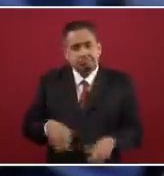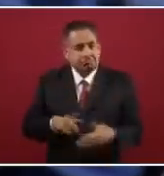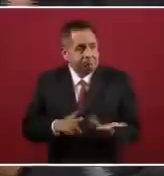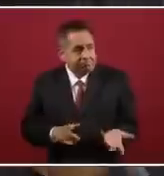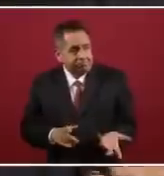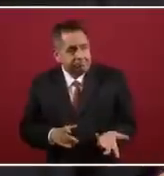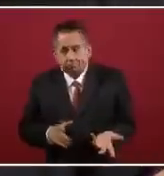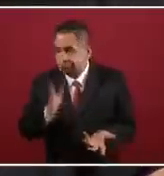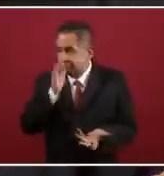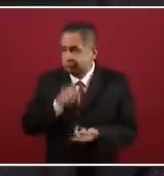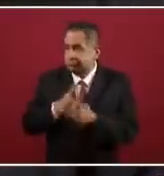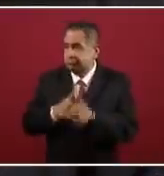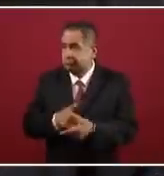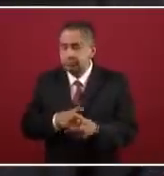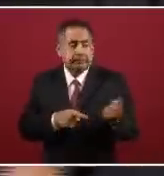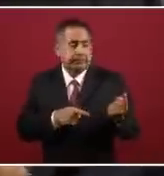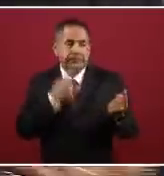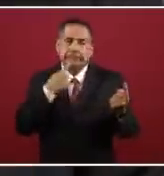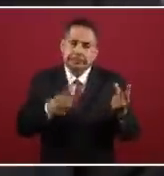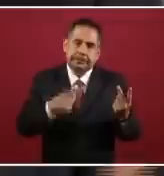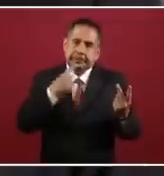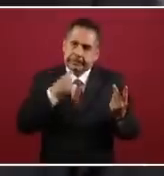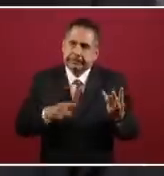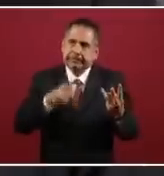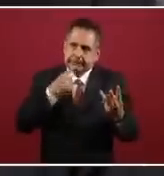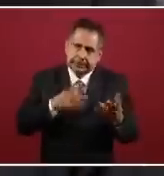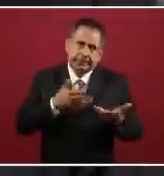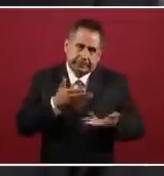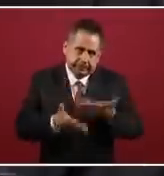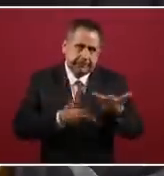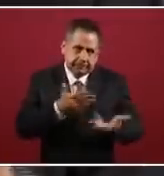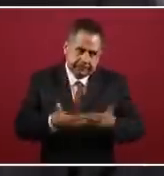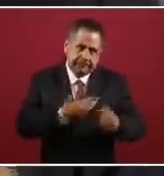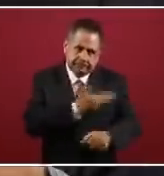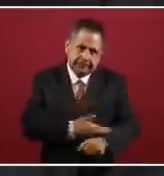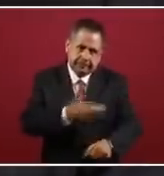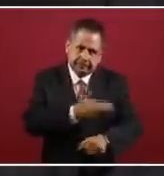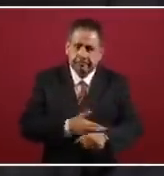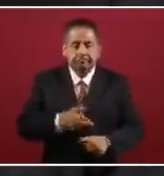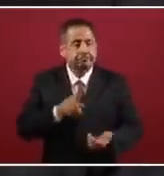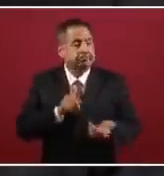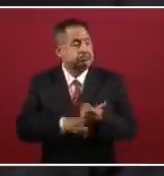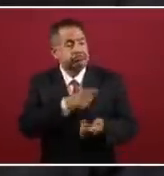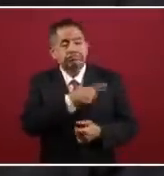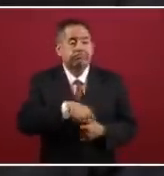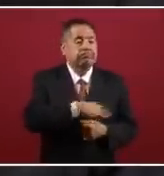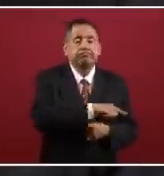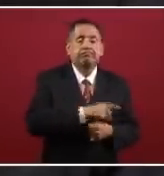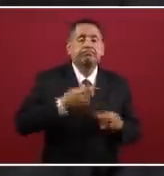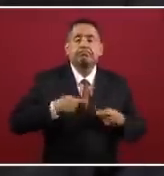que no hemos podido iniciar la obra, porque estos señores